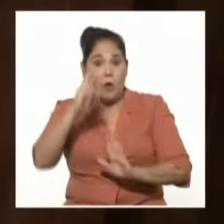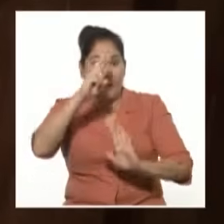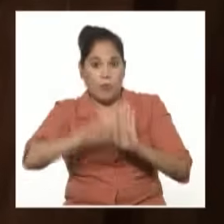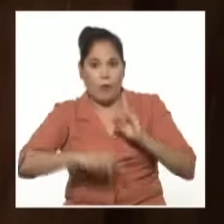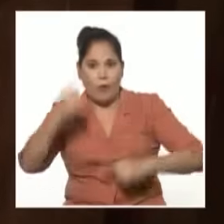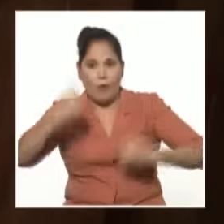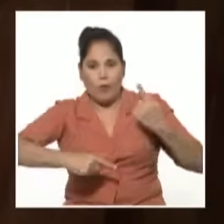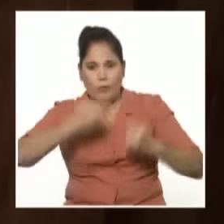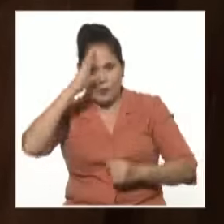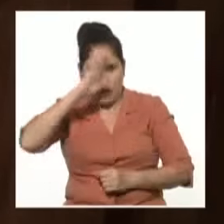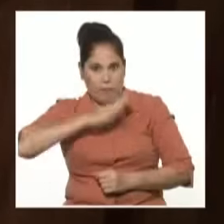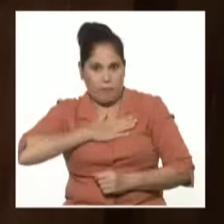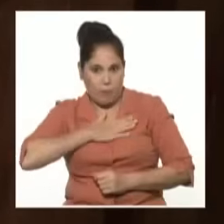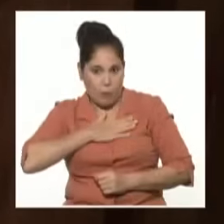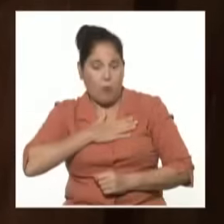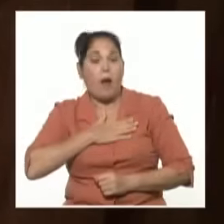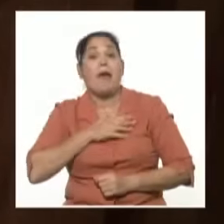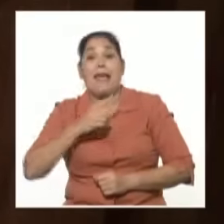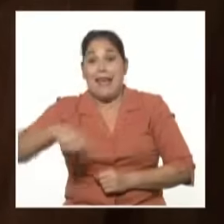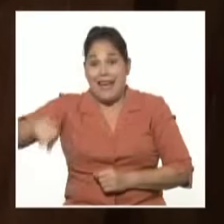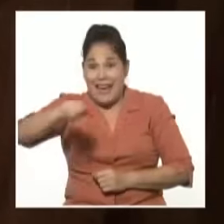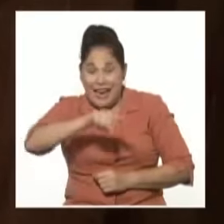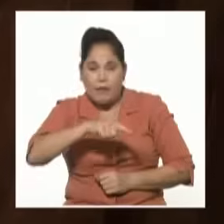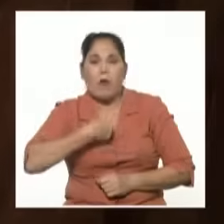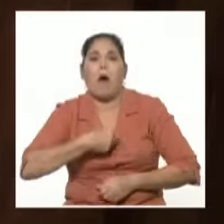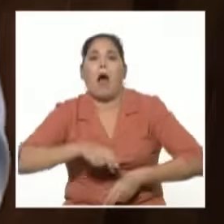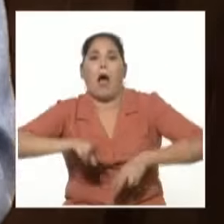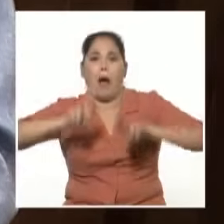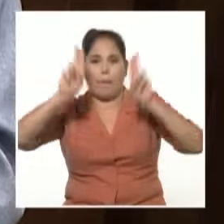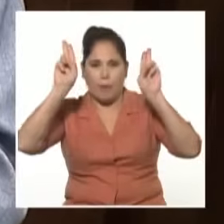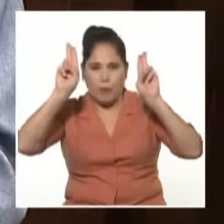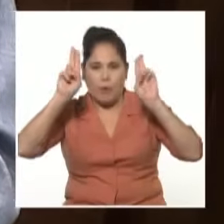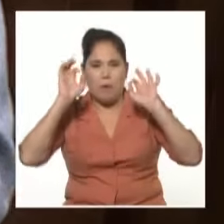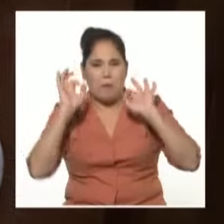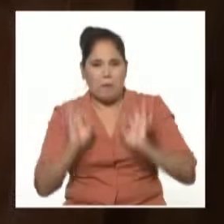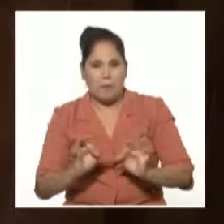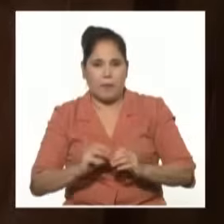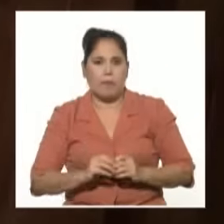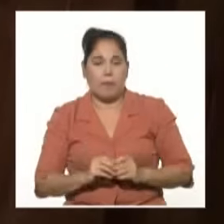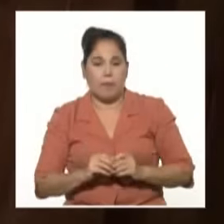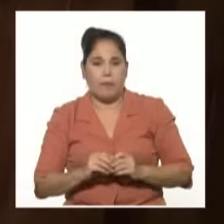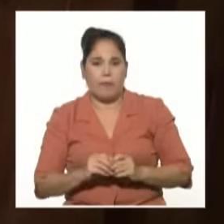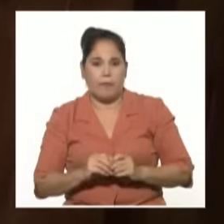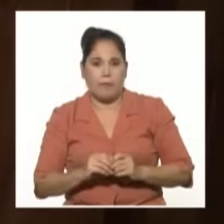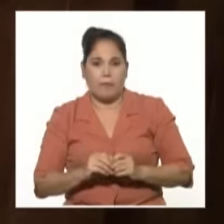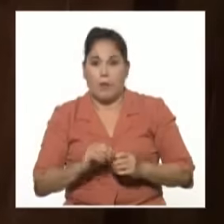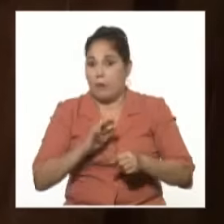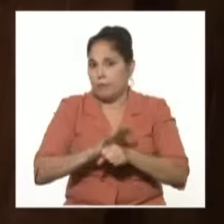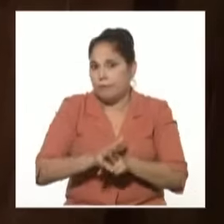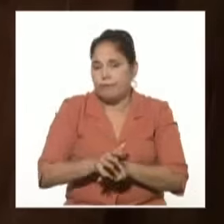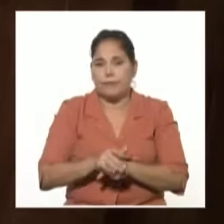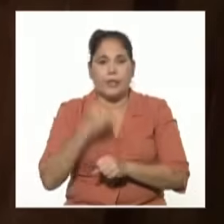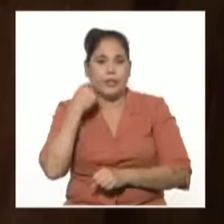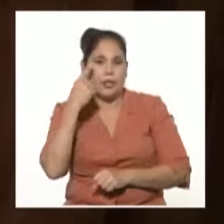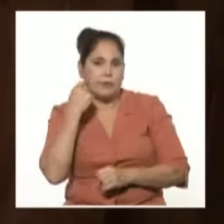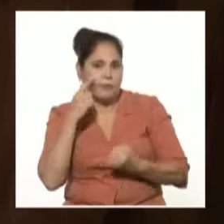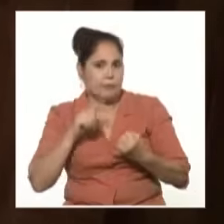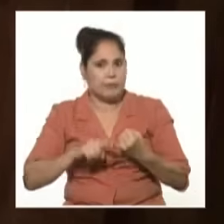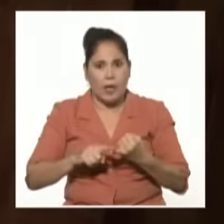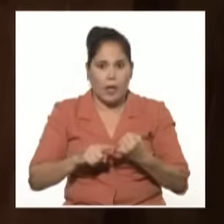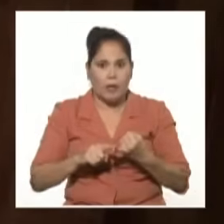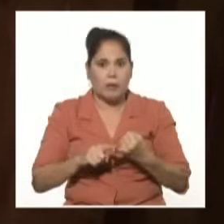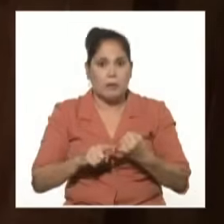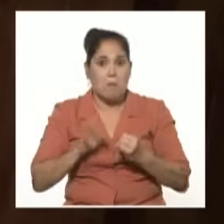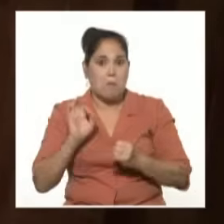bloqueo en la Asamblea General de Naciones Unidas, desbaratando la agresiva e inédita campaña de presiones, chantajes y